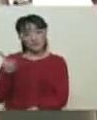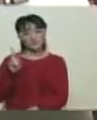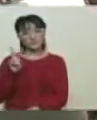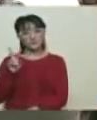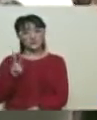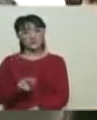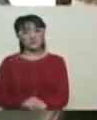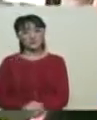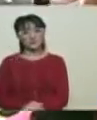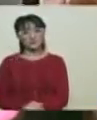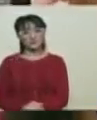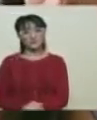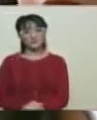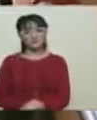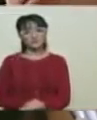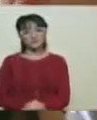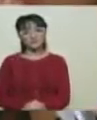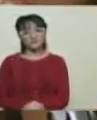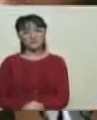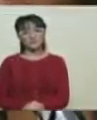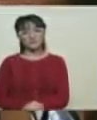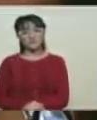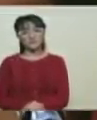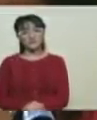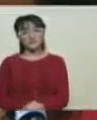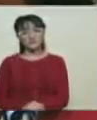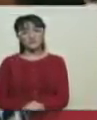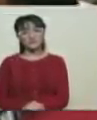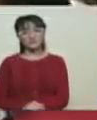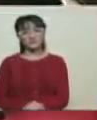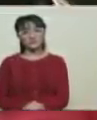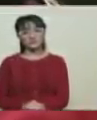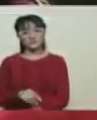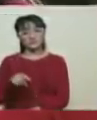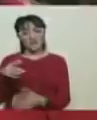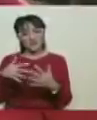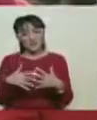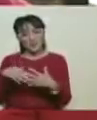especial. Ellos no pueden creerse los gobernantes del mundo.